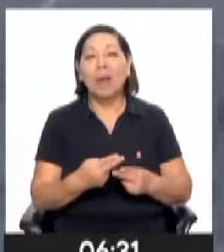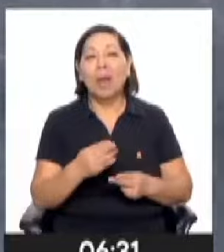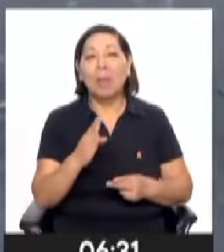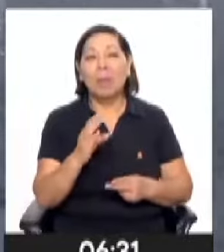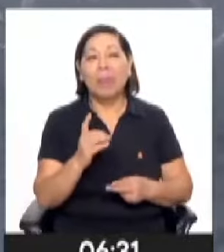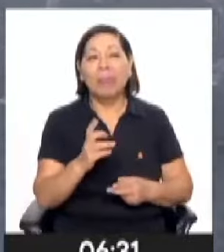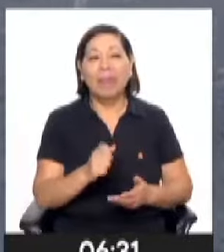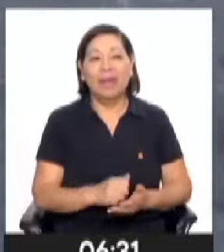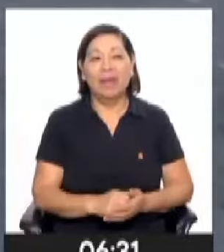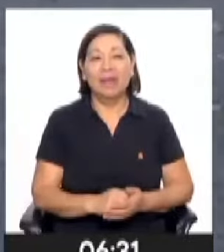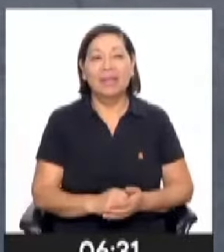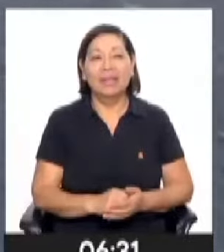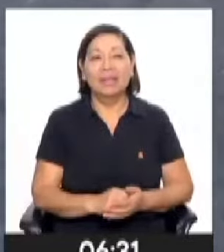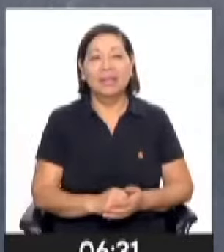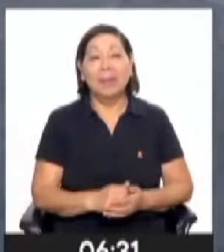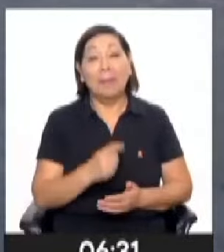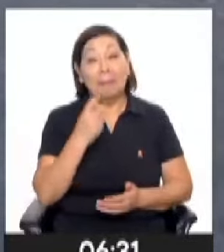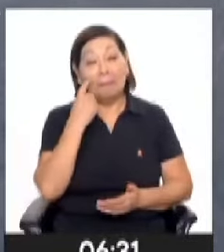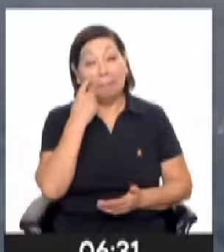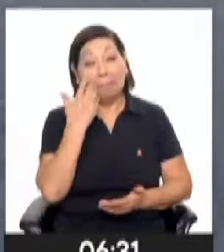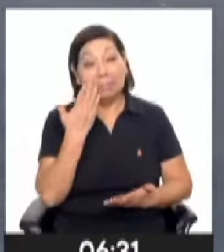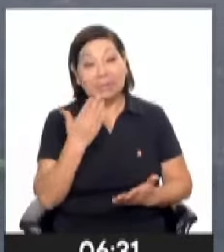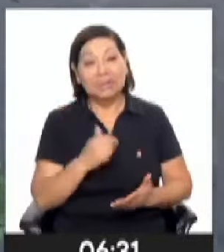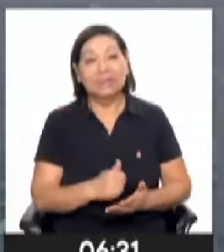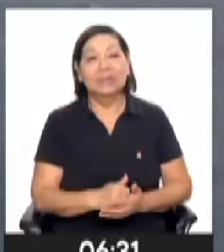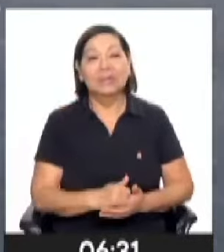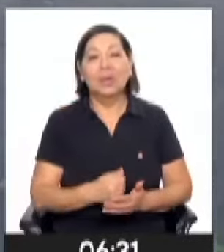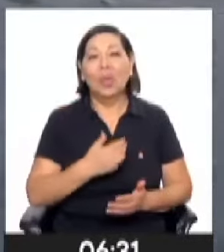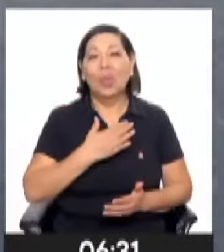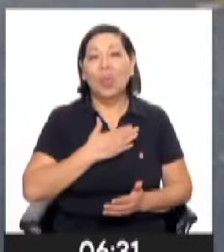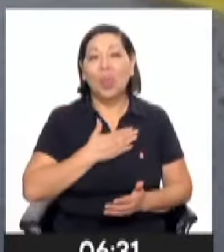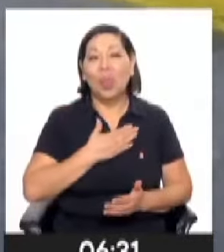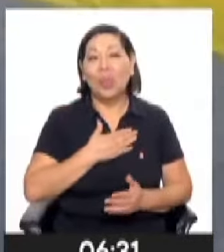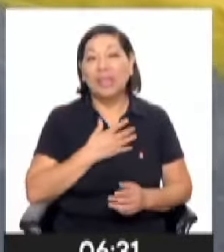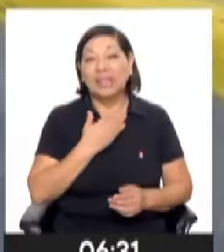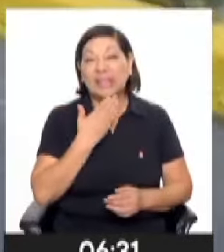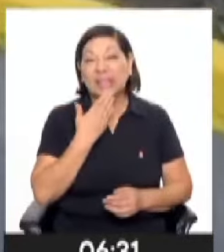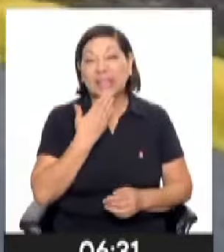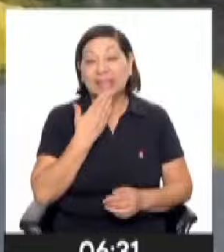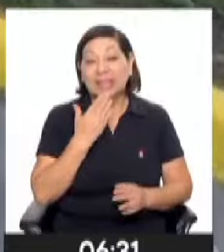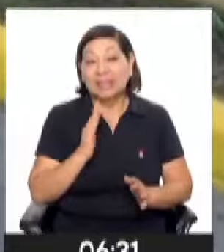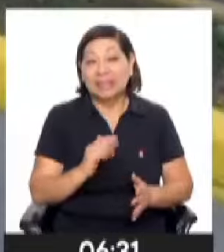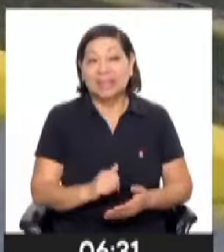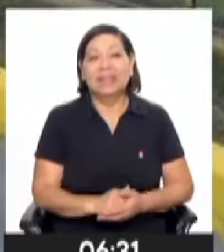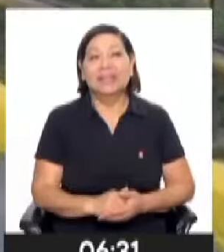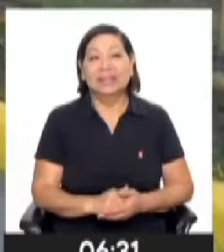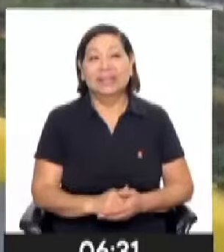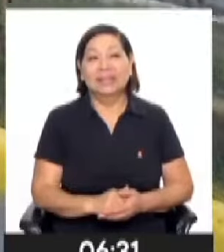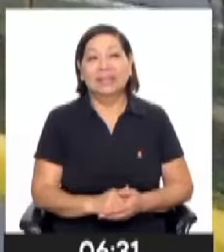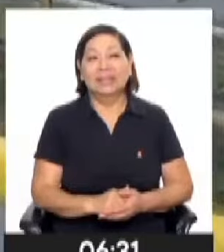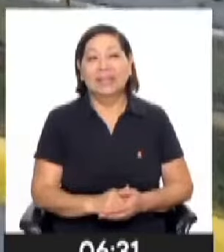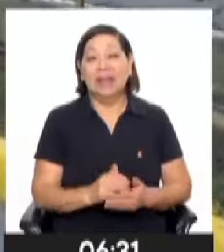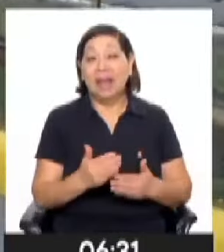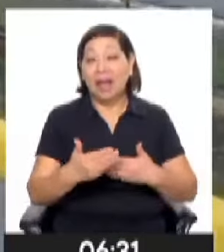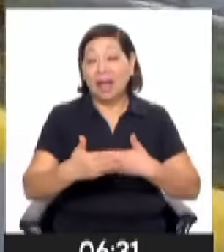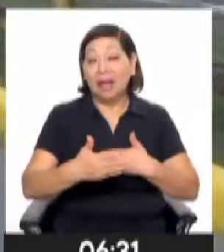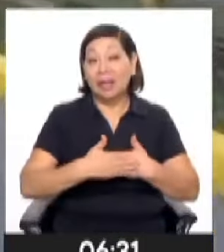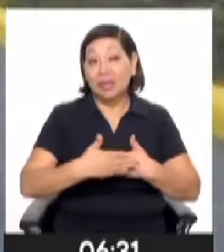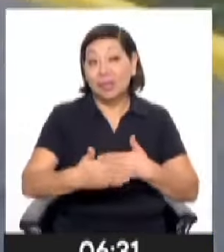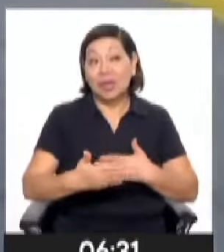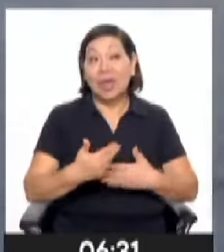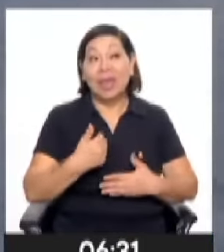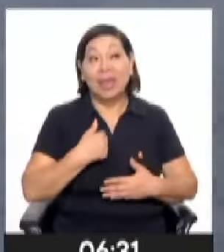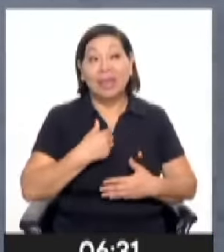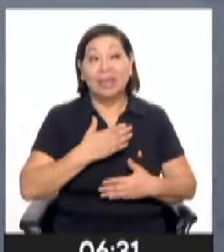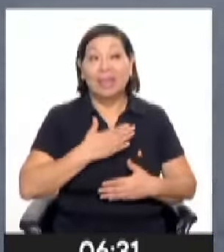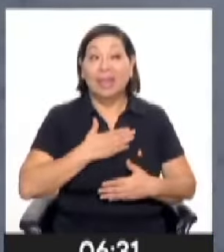bodega, acá hay una bodeguita al frente. Al parecer la propietaria o el propietario considera que por estar frente a su vivienda